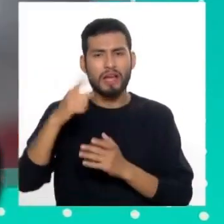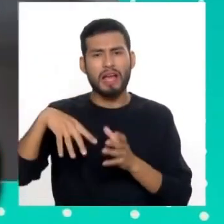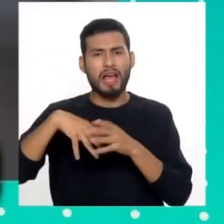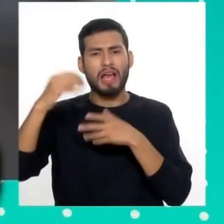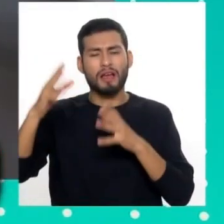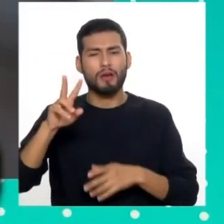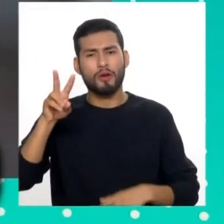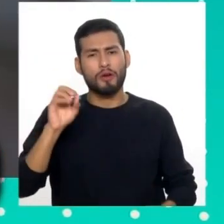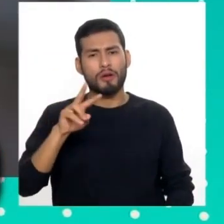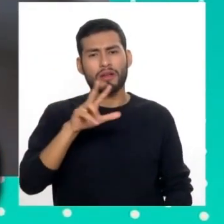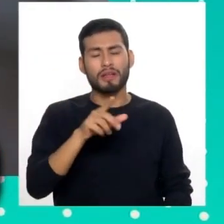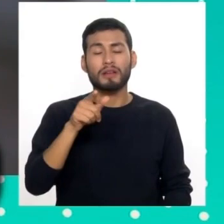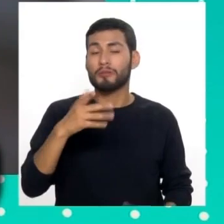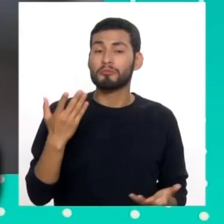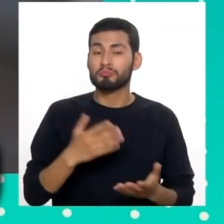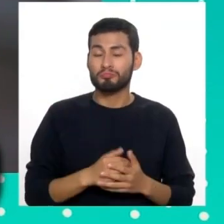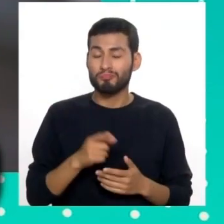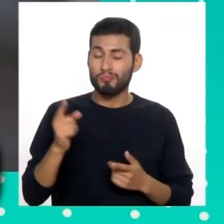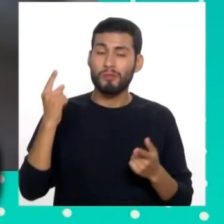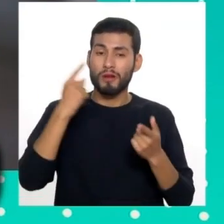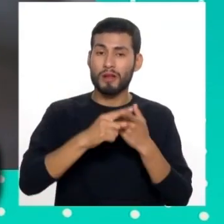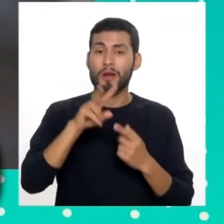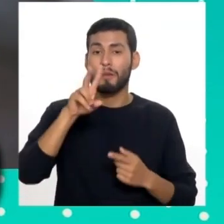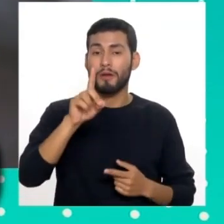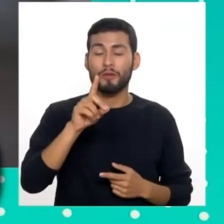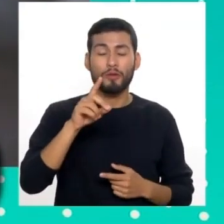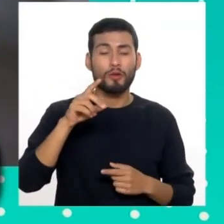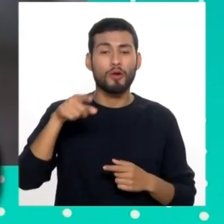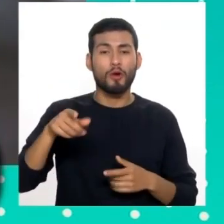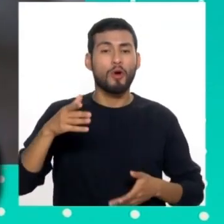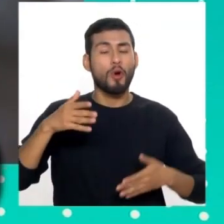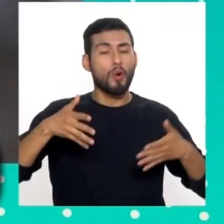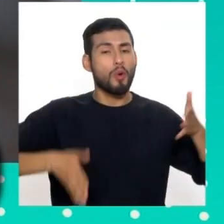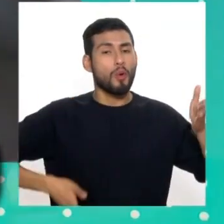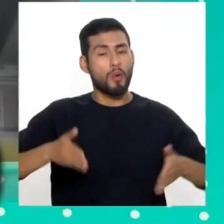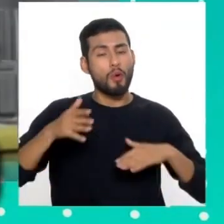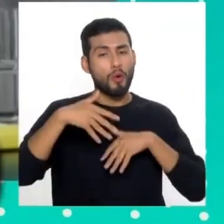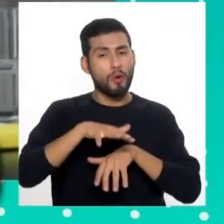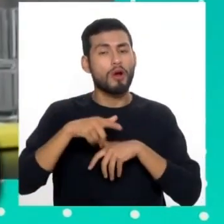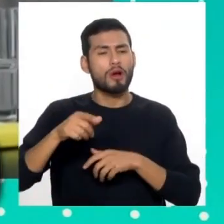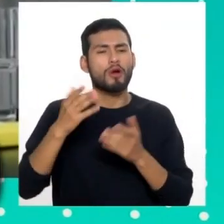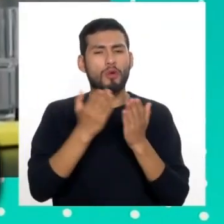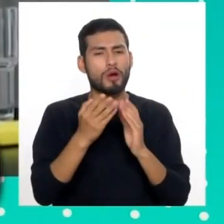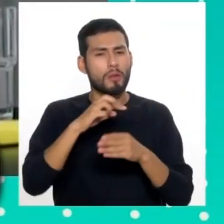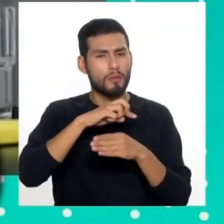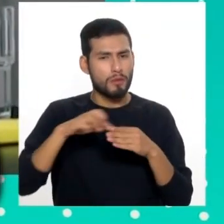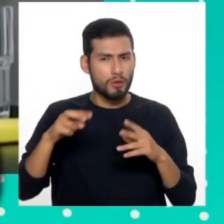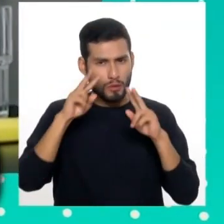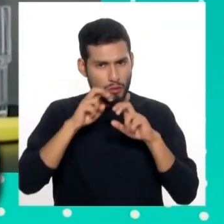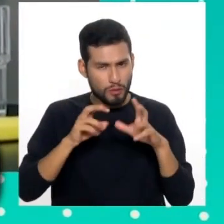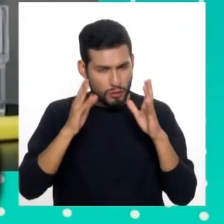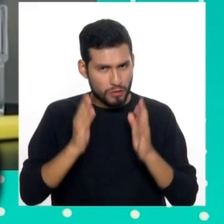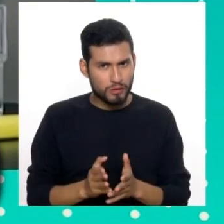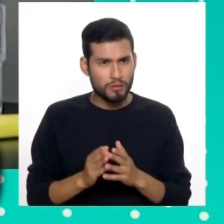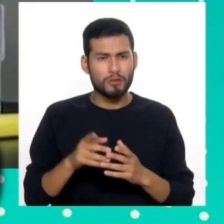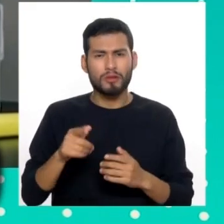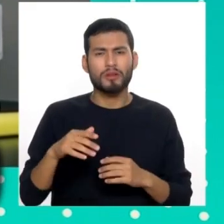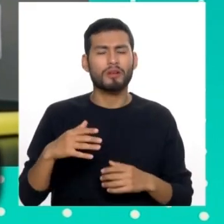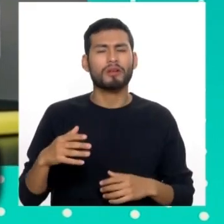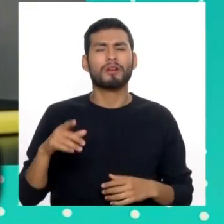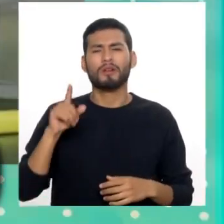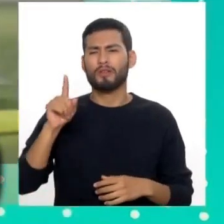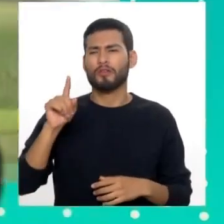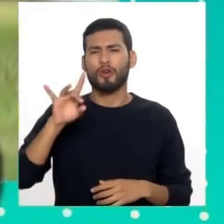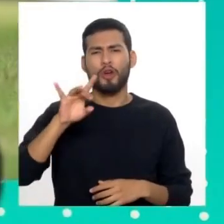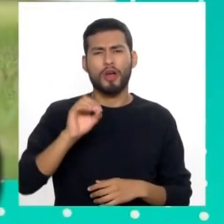La convocatoria está abierta hasta el 21 de julio, dirigida a estudiantes, profesionales e investigadores de más de